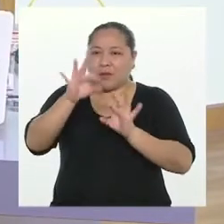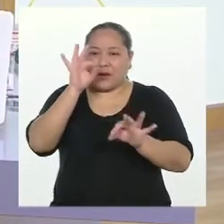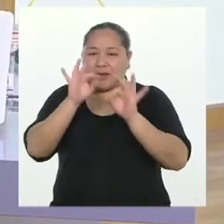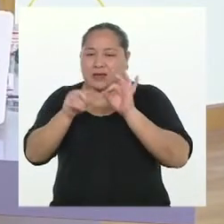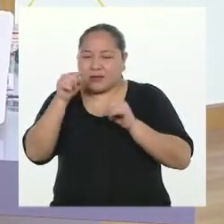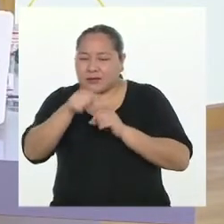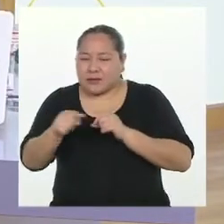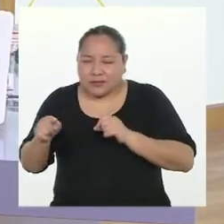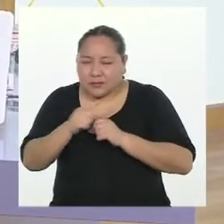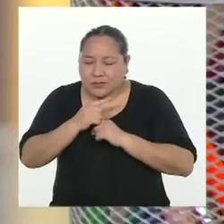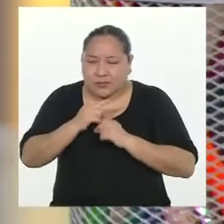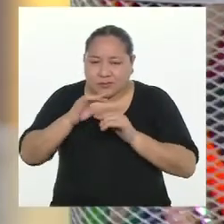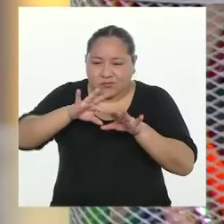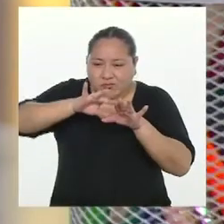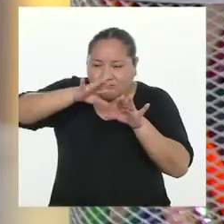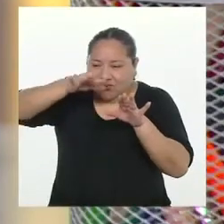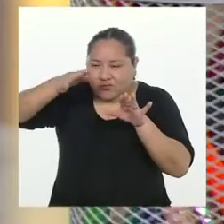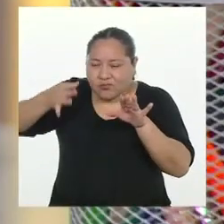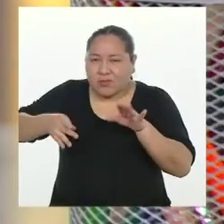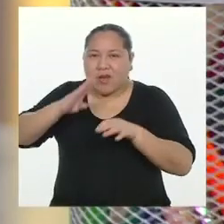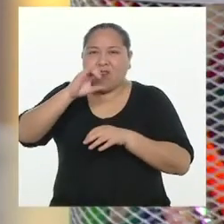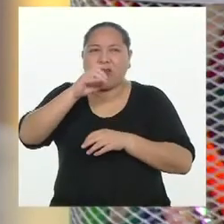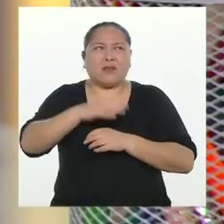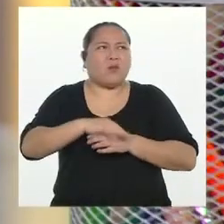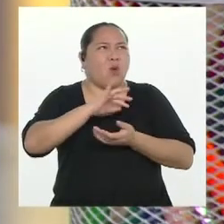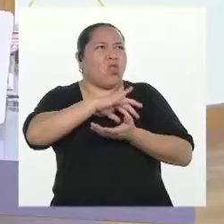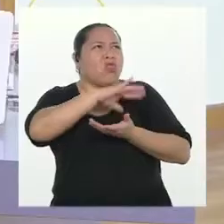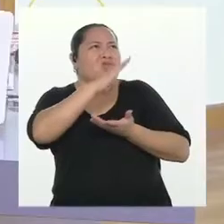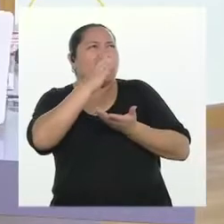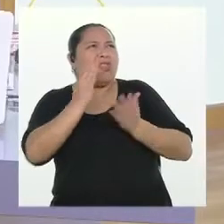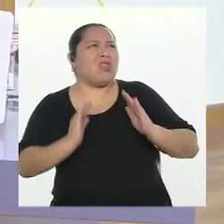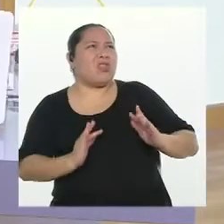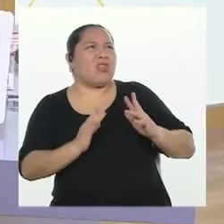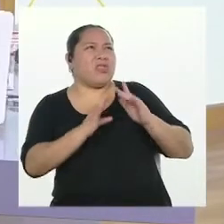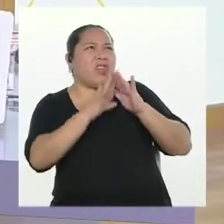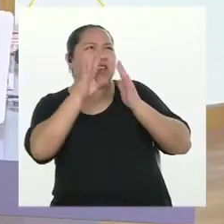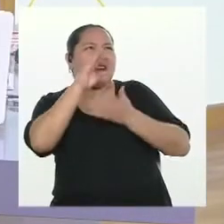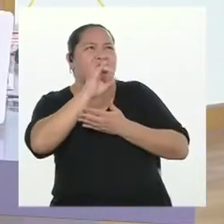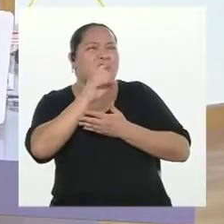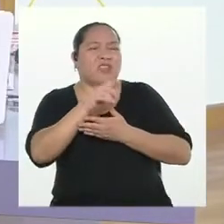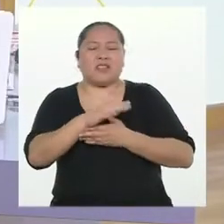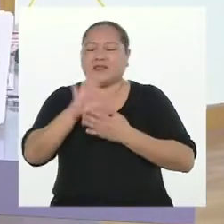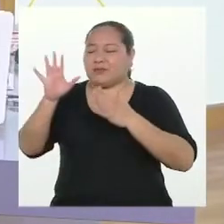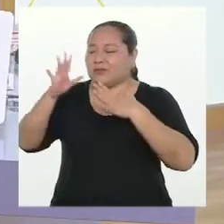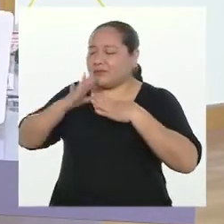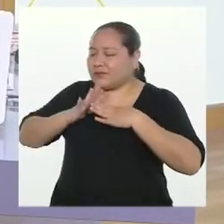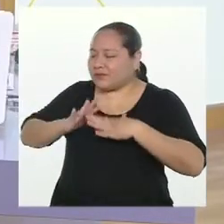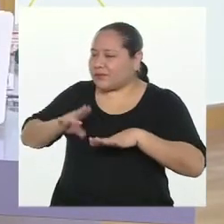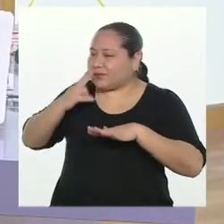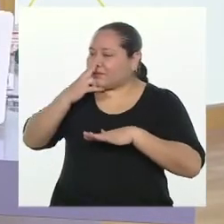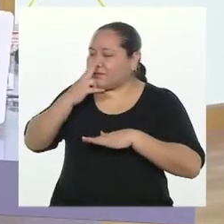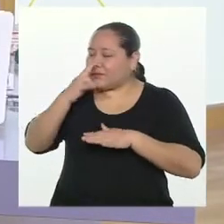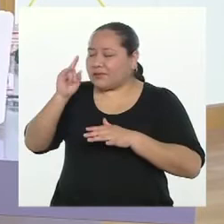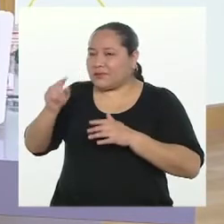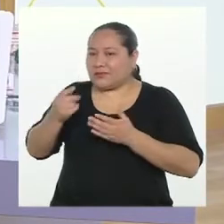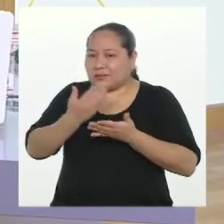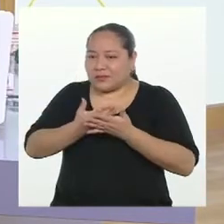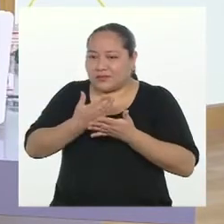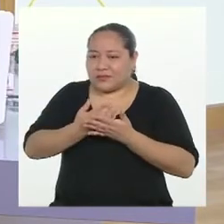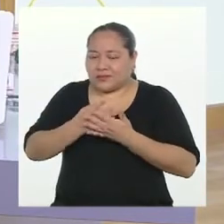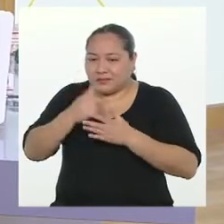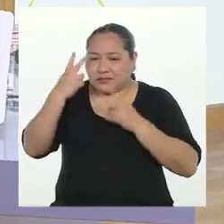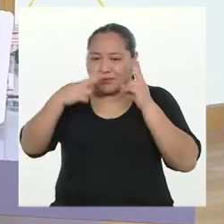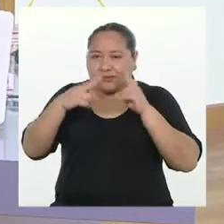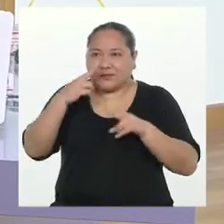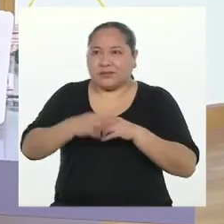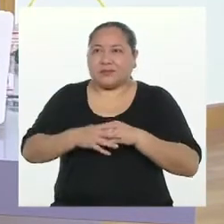las montañitas de bacterias? ¿Montañas de bacterias? Tranquilo, Tocino. Fue solo un experimento para que podamos